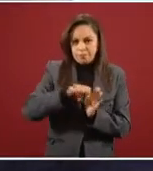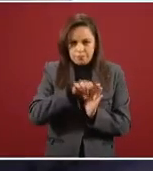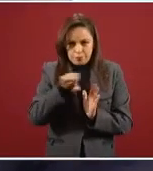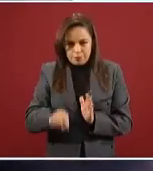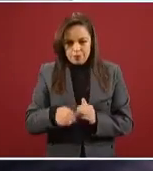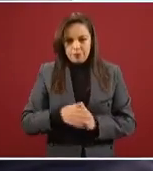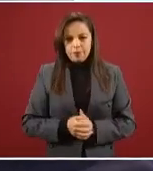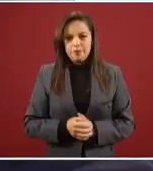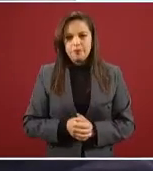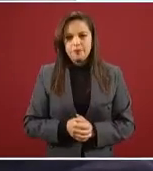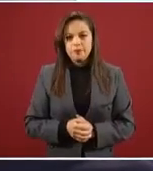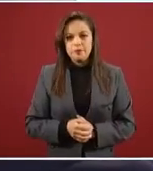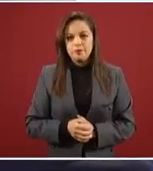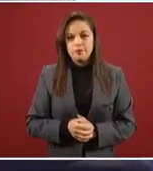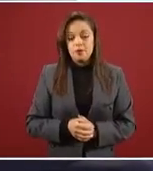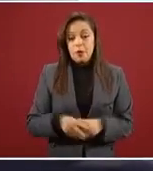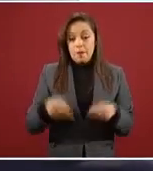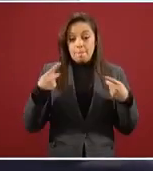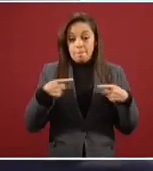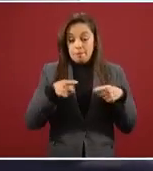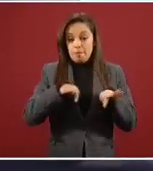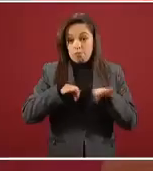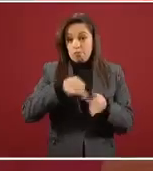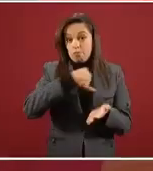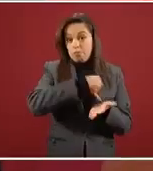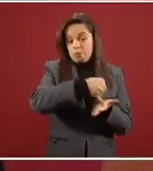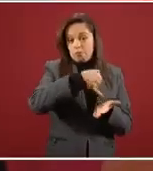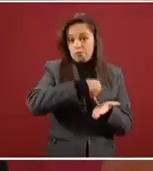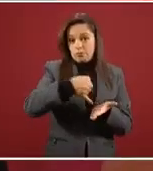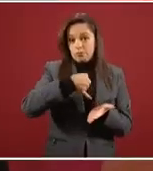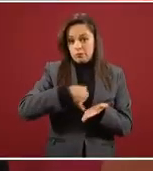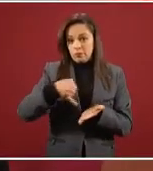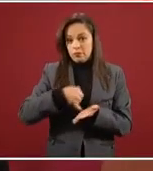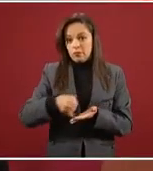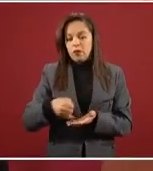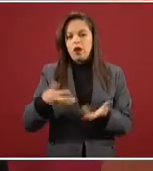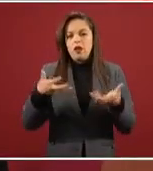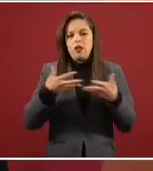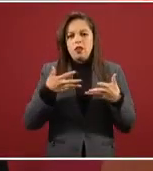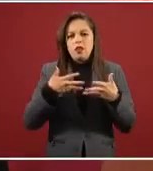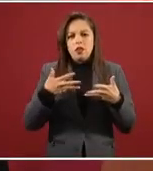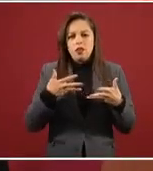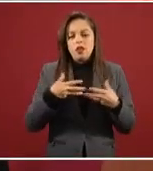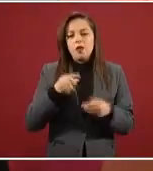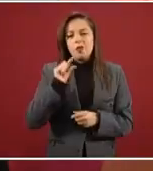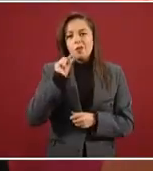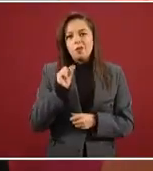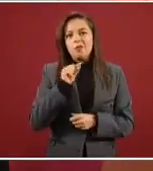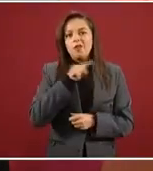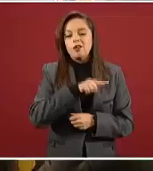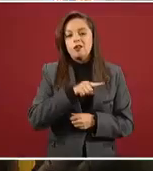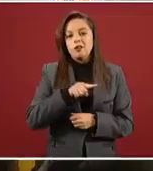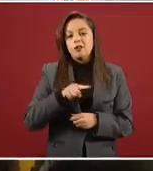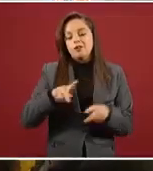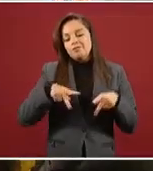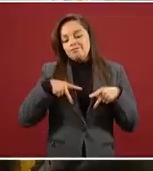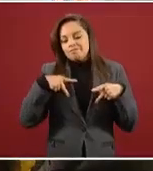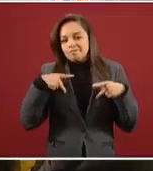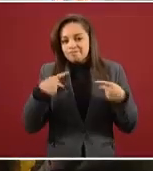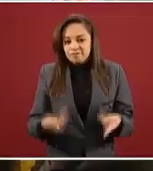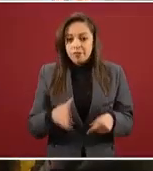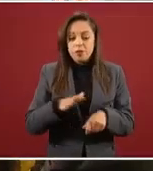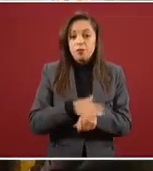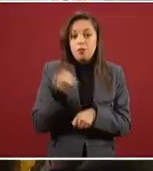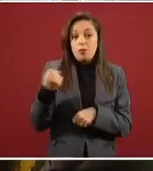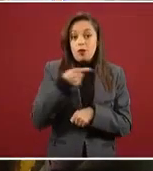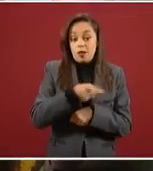sabe, los jornaleros agrícolas tienen siempre una vulnerabilidad adicional, ya que no existe